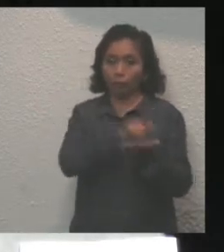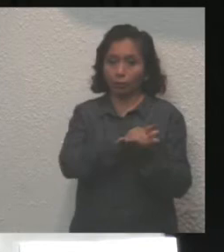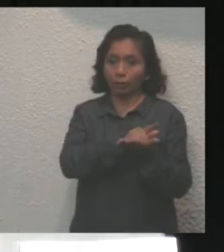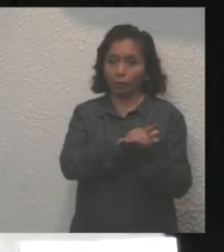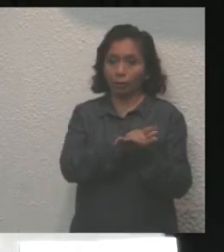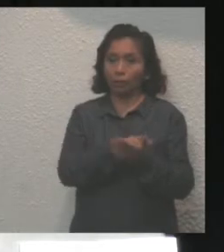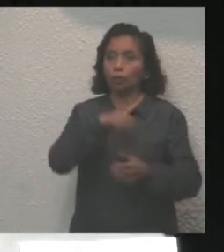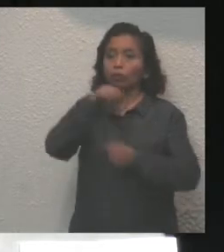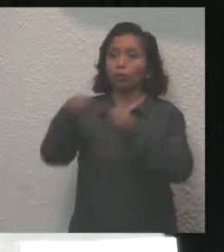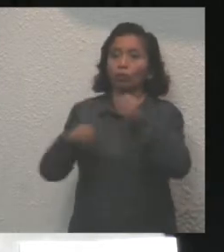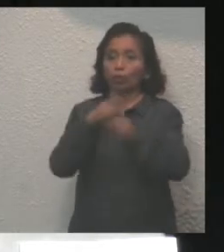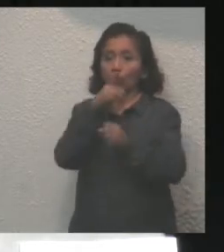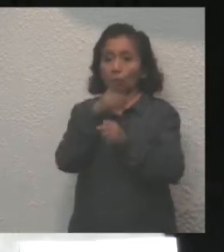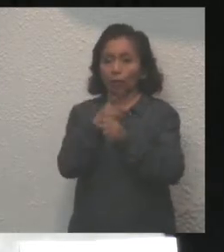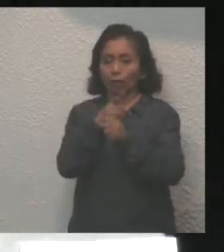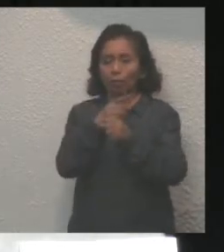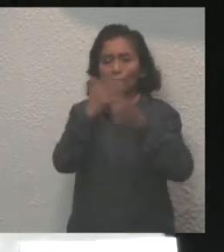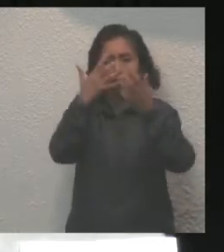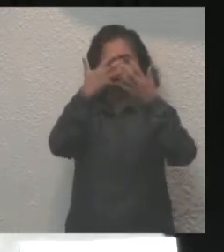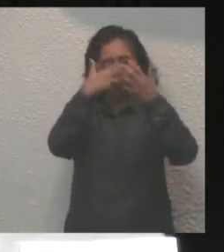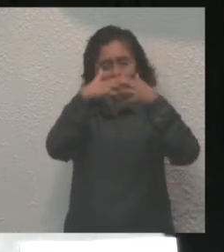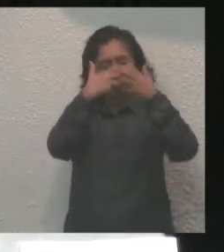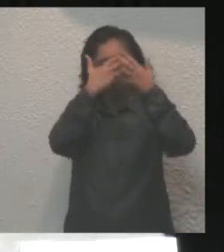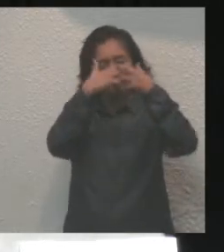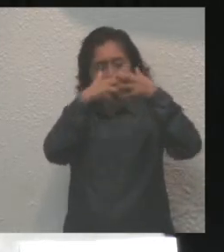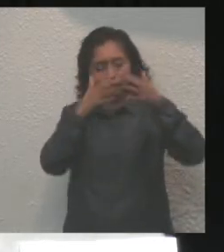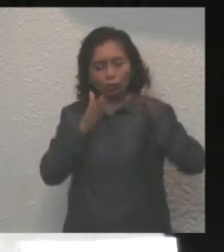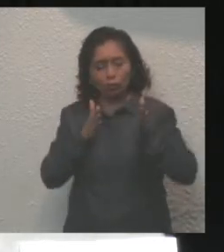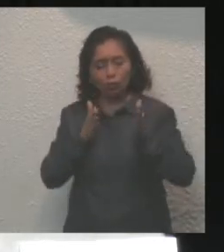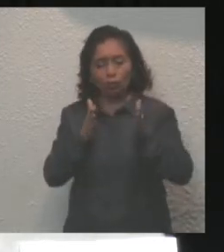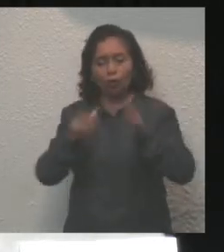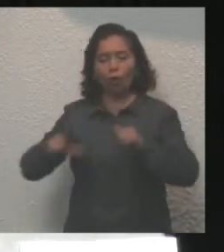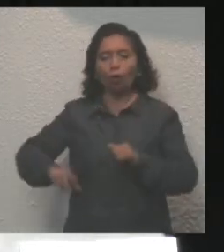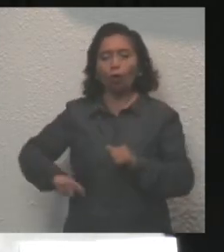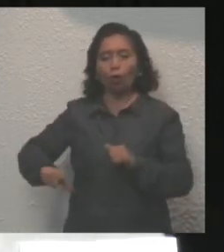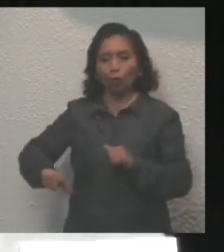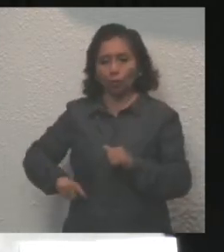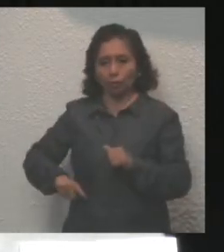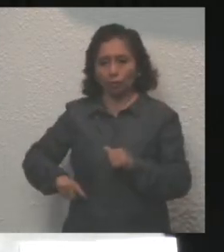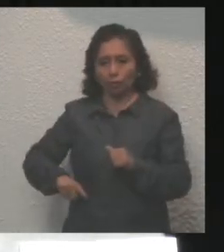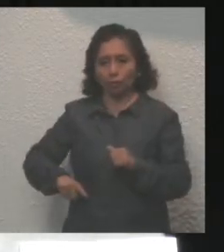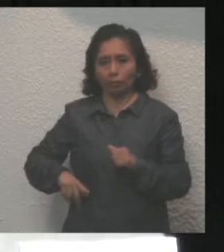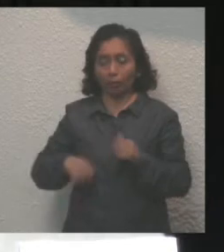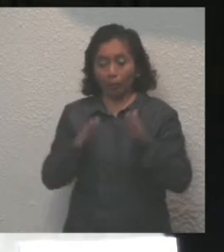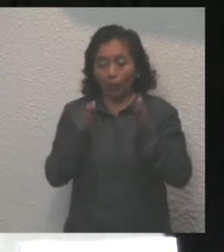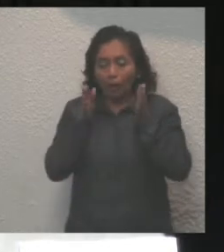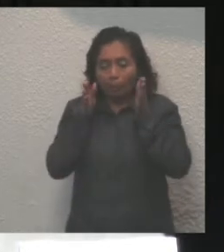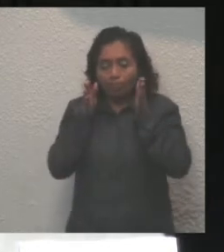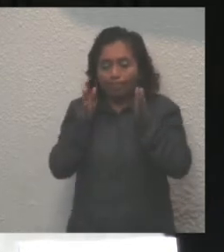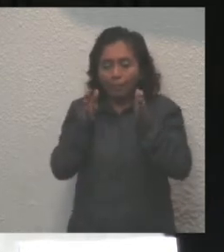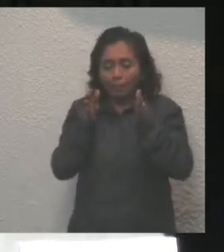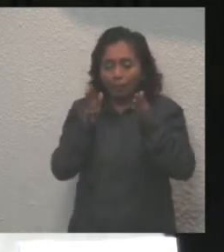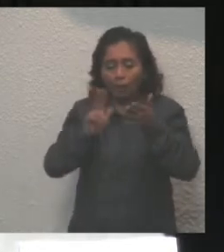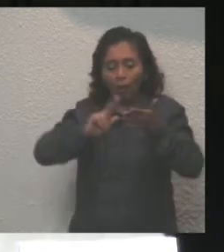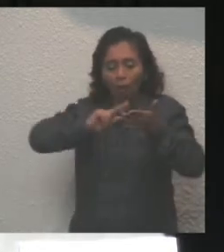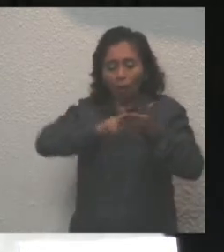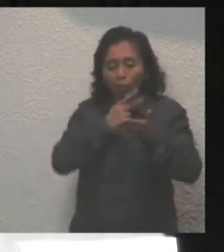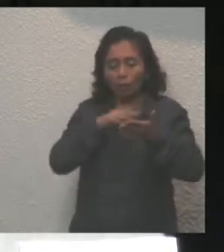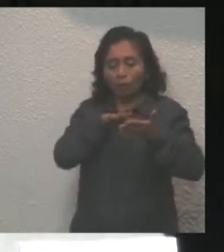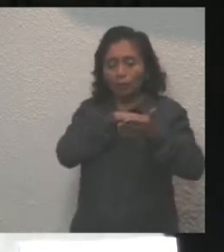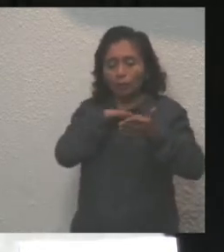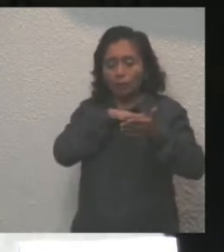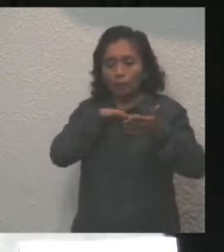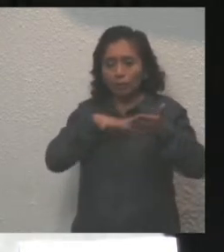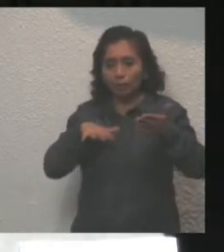una oportunidad para analizar el rumbo de un gobierno, una ocasión para replantear en lo